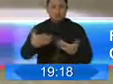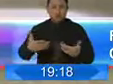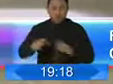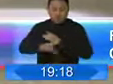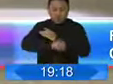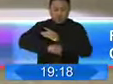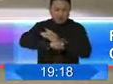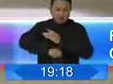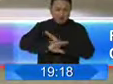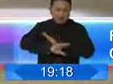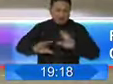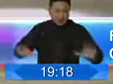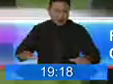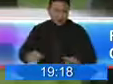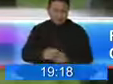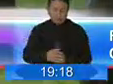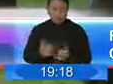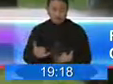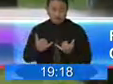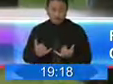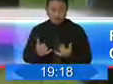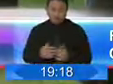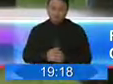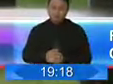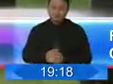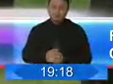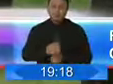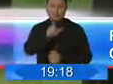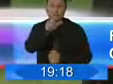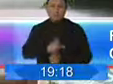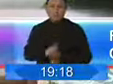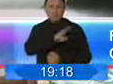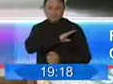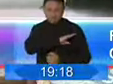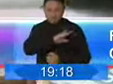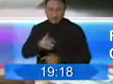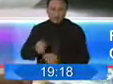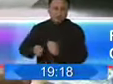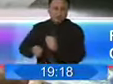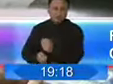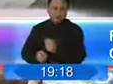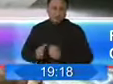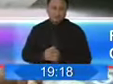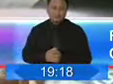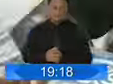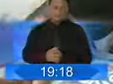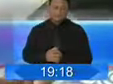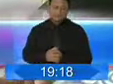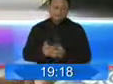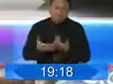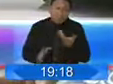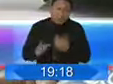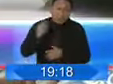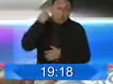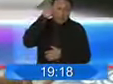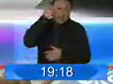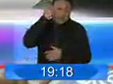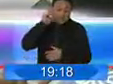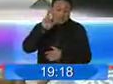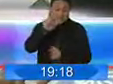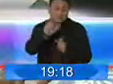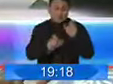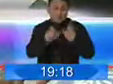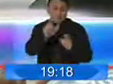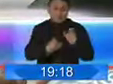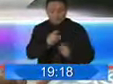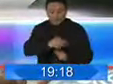del vehículo, pero esta vez manos criminales acabaron con su vida. Presumimos de que pudieron los presuntos